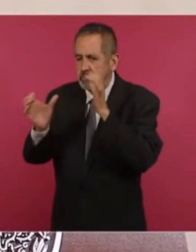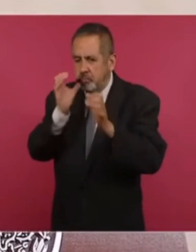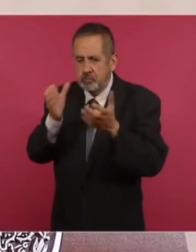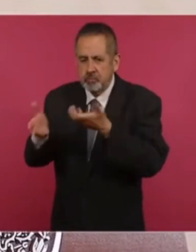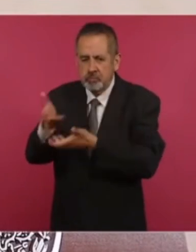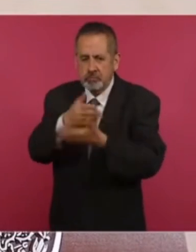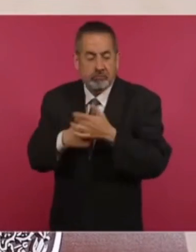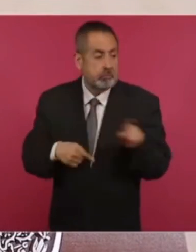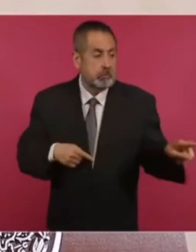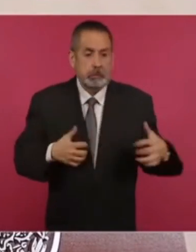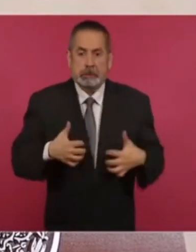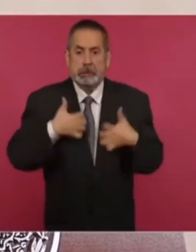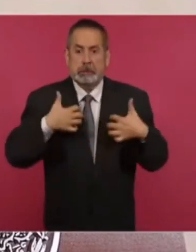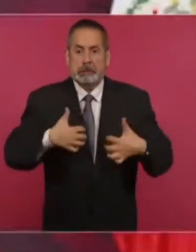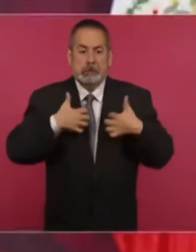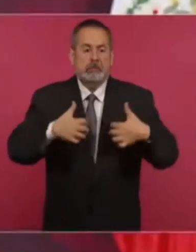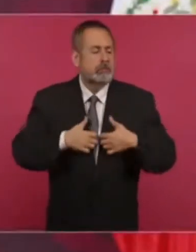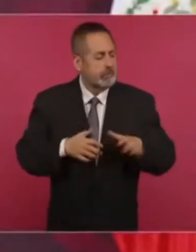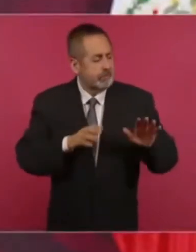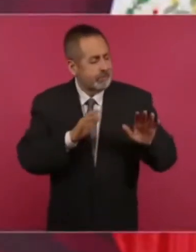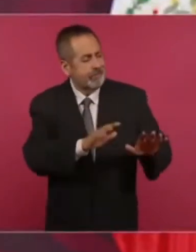los altera mucho, y que mejor